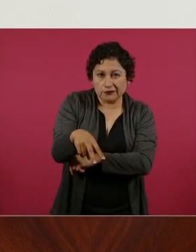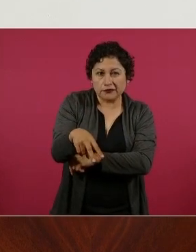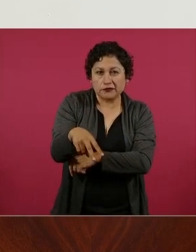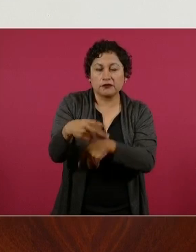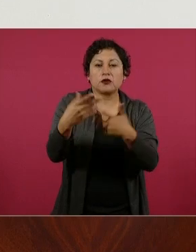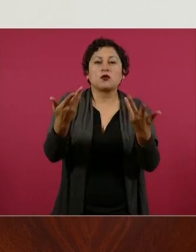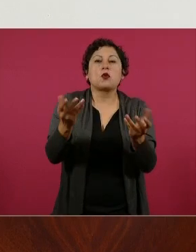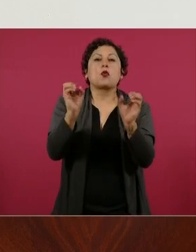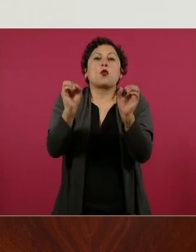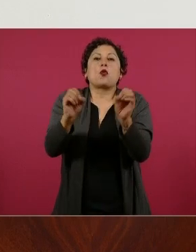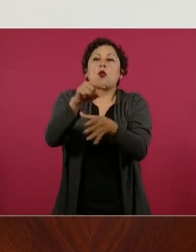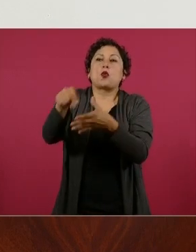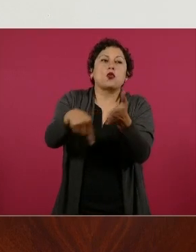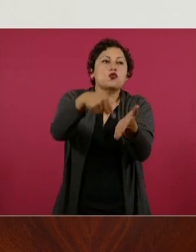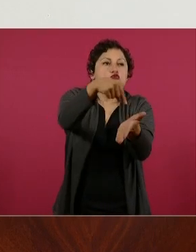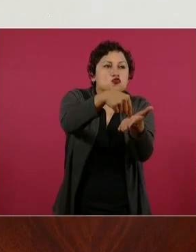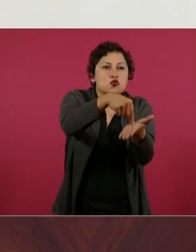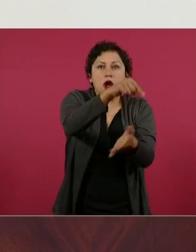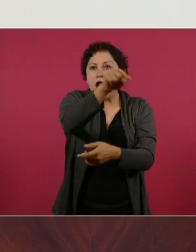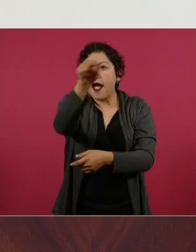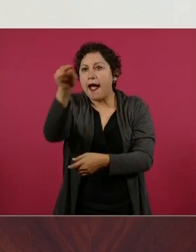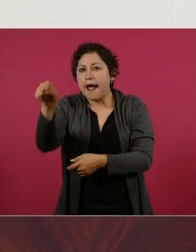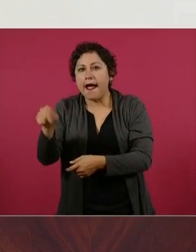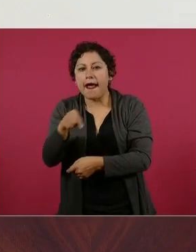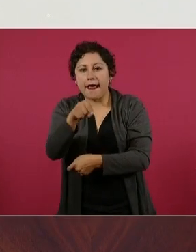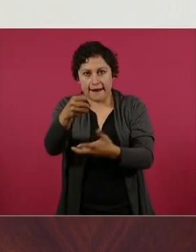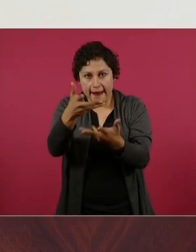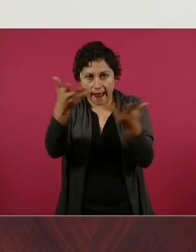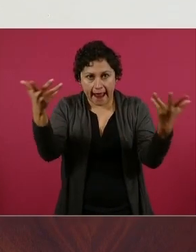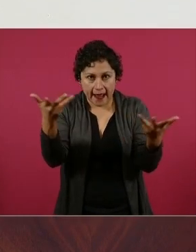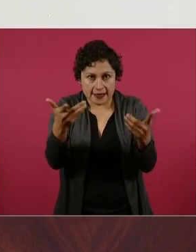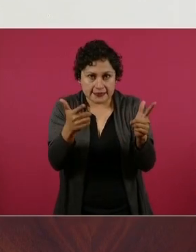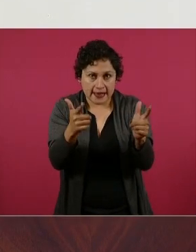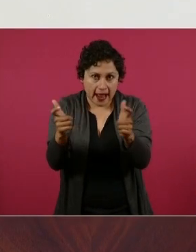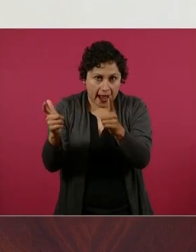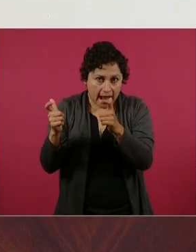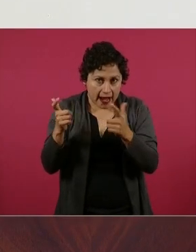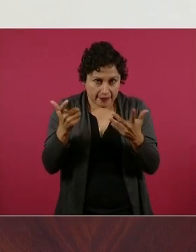O de algunos lugares donde se hacen estas armas. Mire.